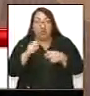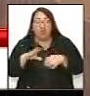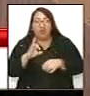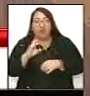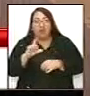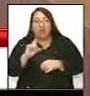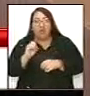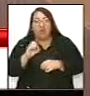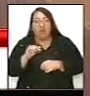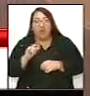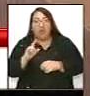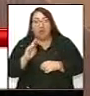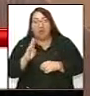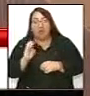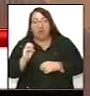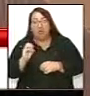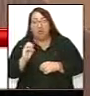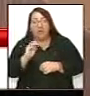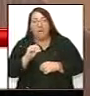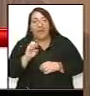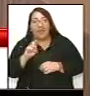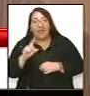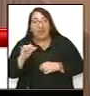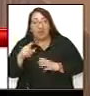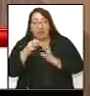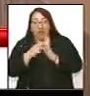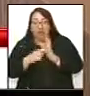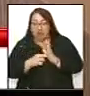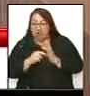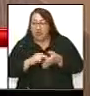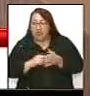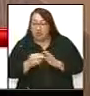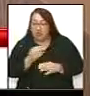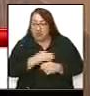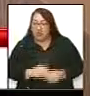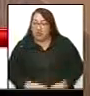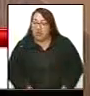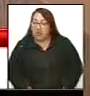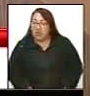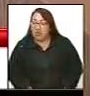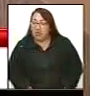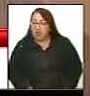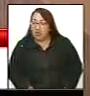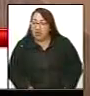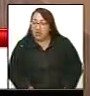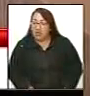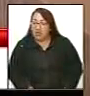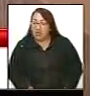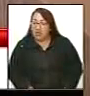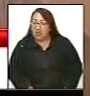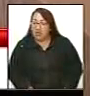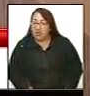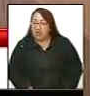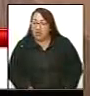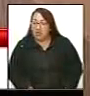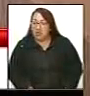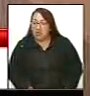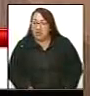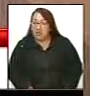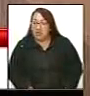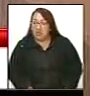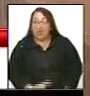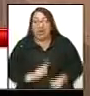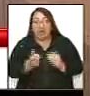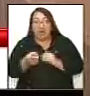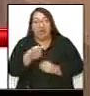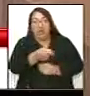Flor Pablo Medina, porque esta programación estaba desde la gestión del señor Daniel Alfaro. Al cambio,